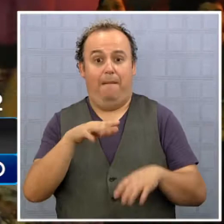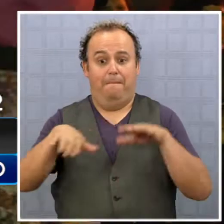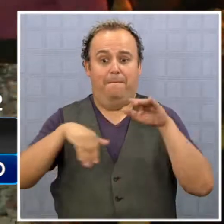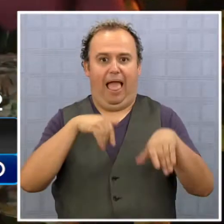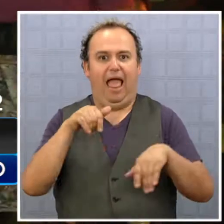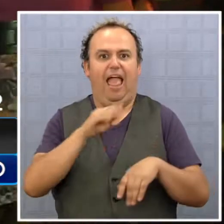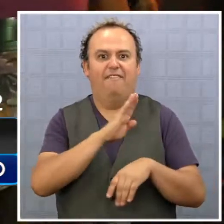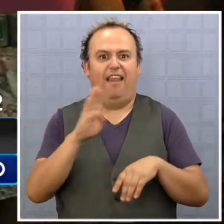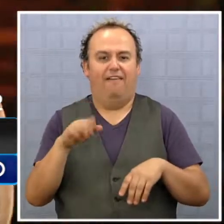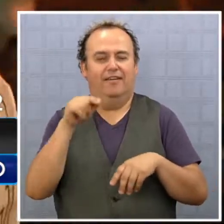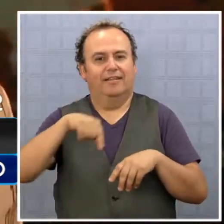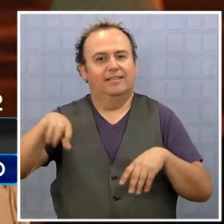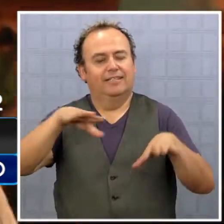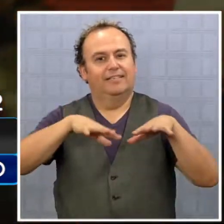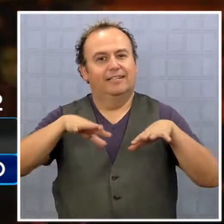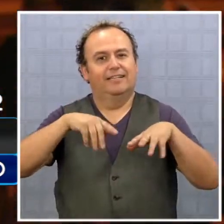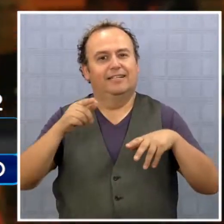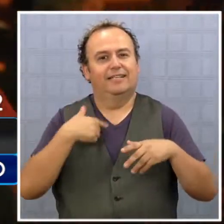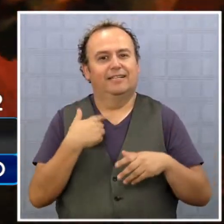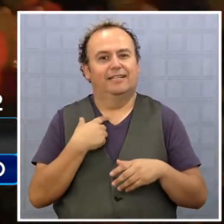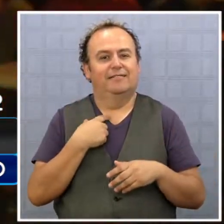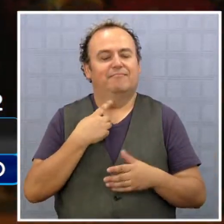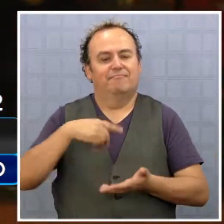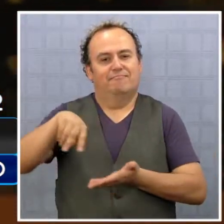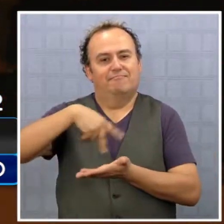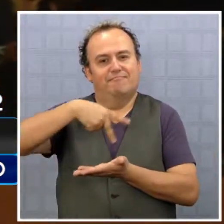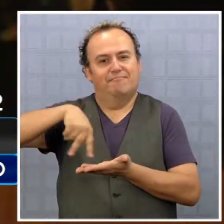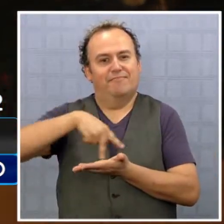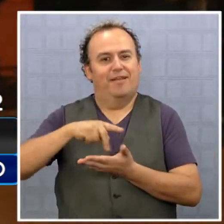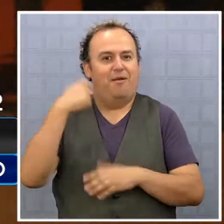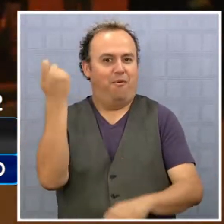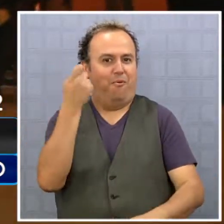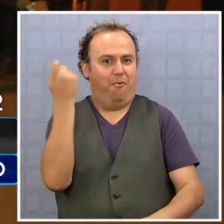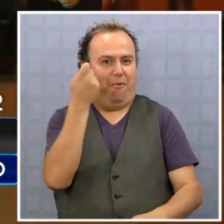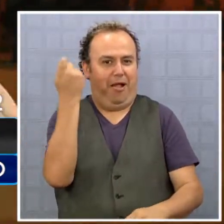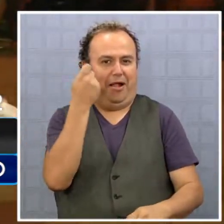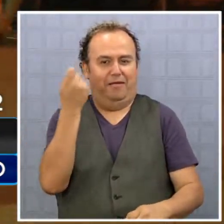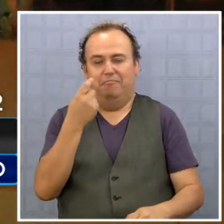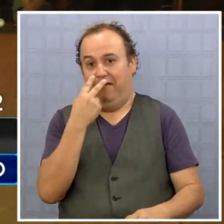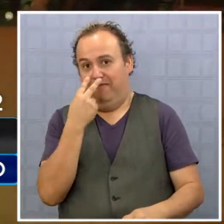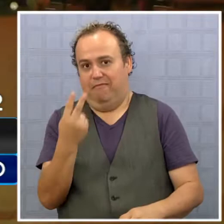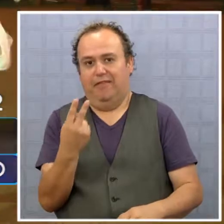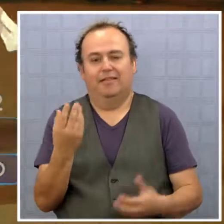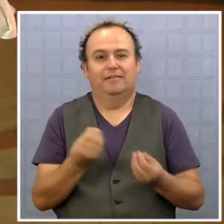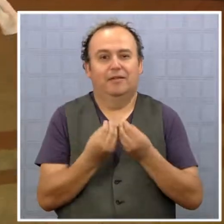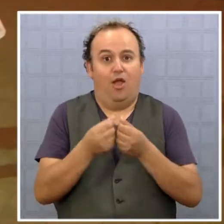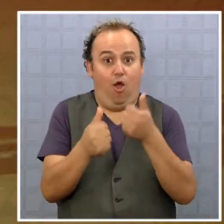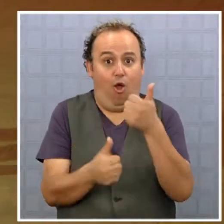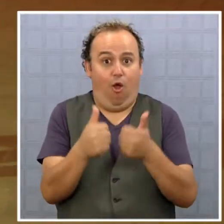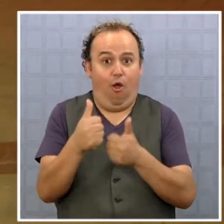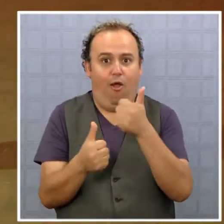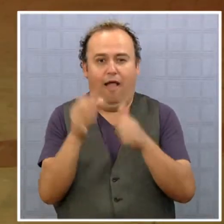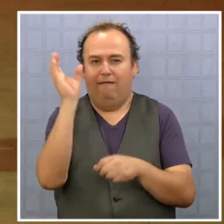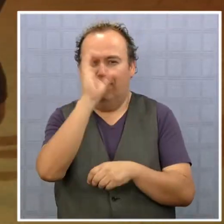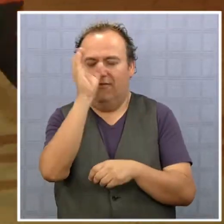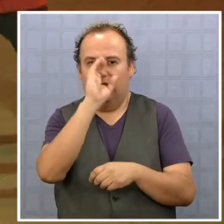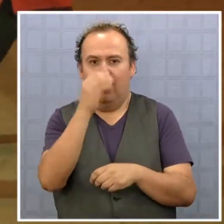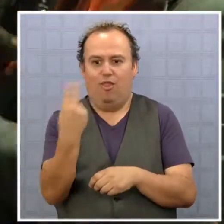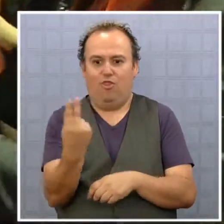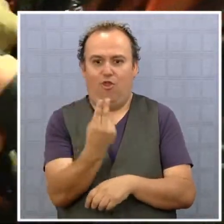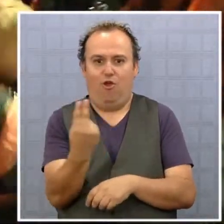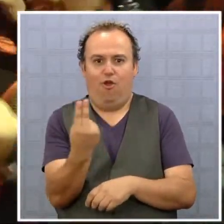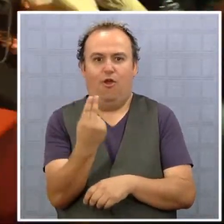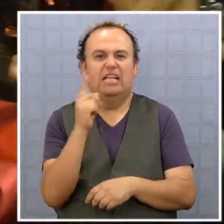escenario ideal para desplegar toda su sensualidad y destreza. La competencia buscaba a la pareja